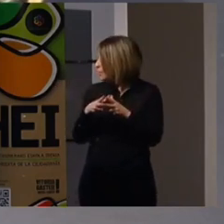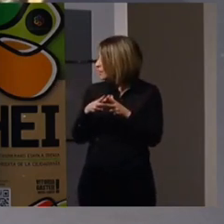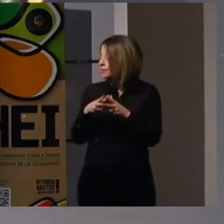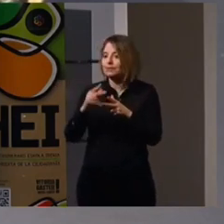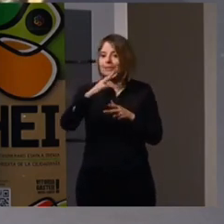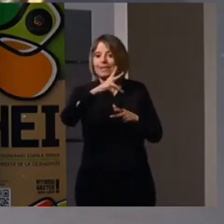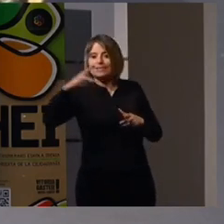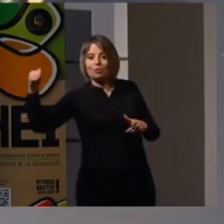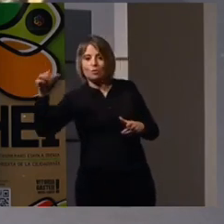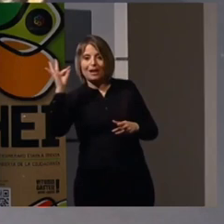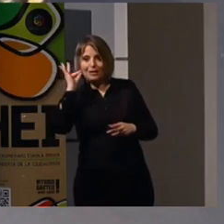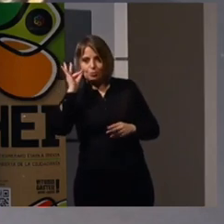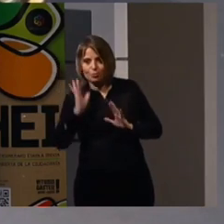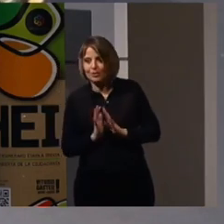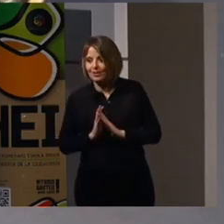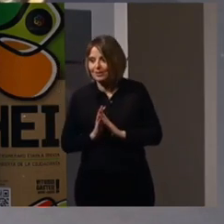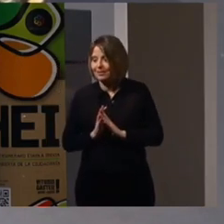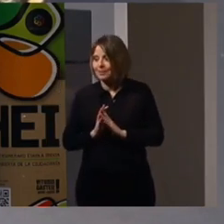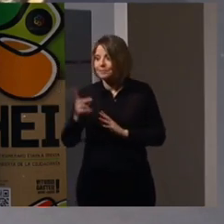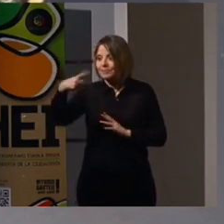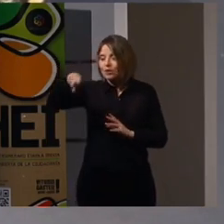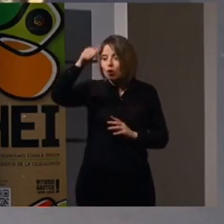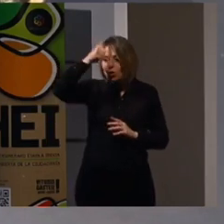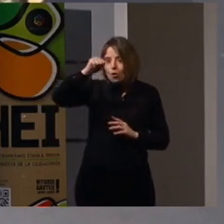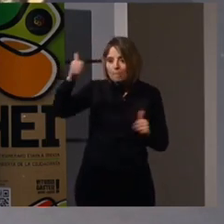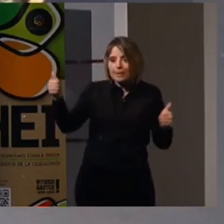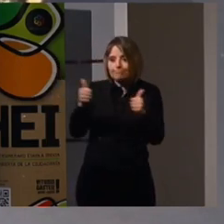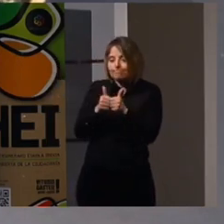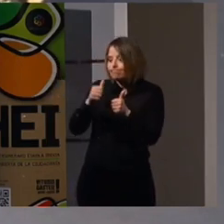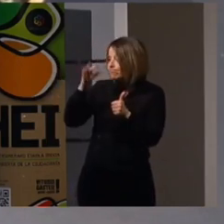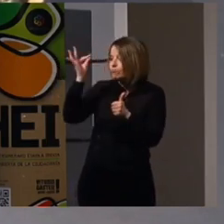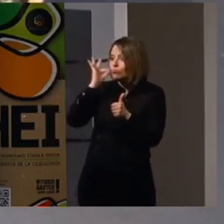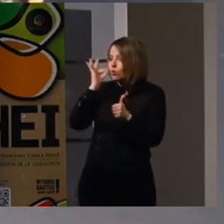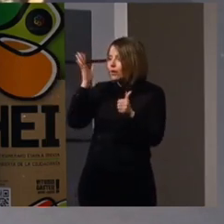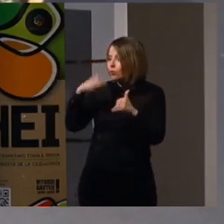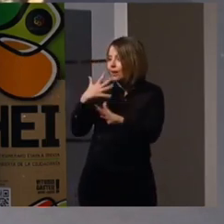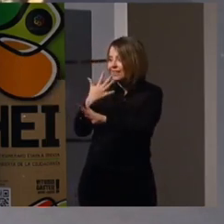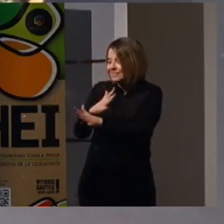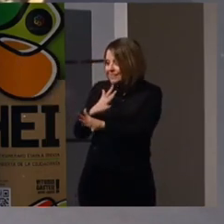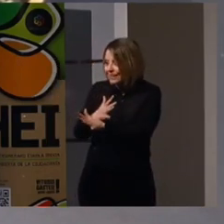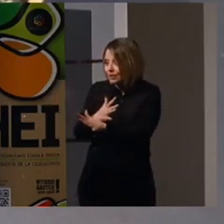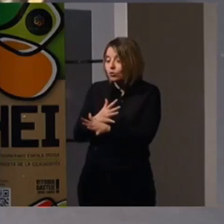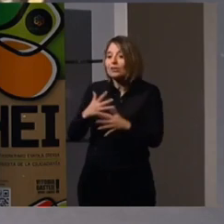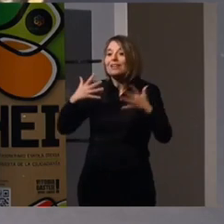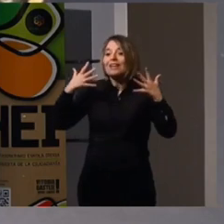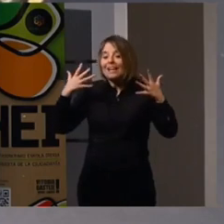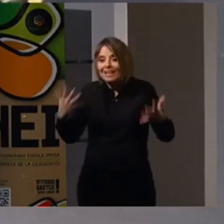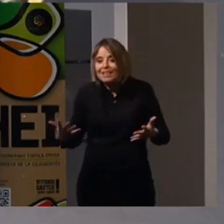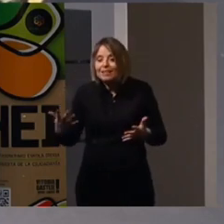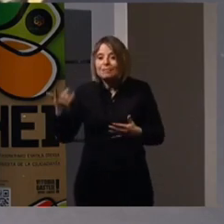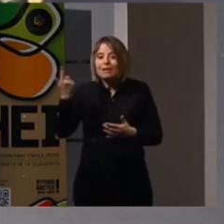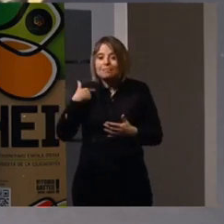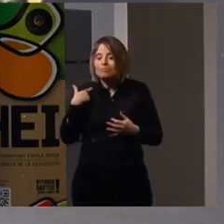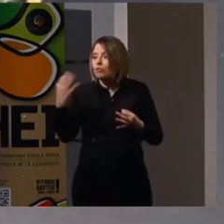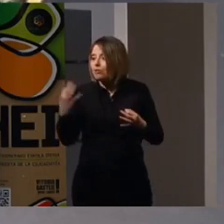robado. Entonces ellos se han quedado sin la mujer que les correspondía para tener relaciones sexuales y encargarse de la